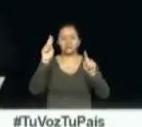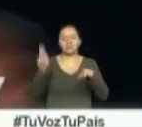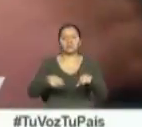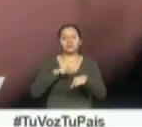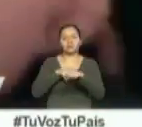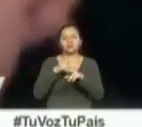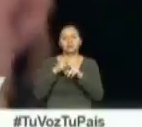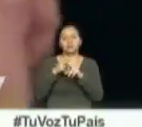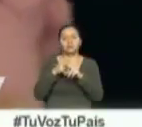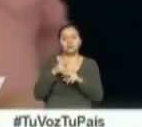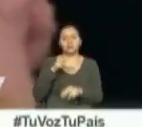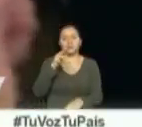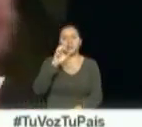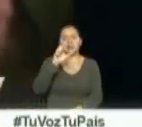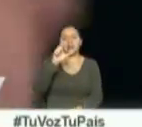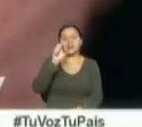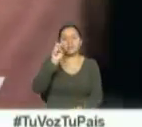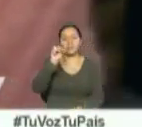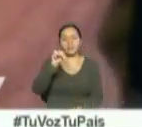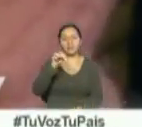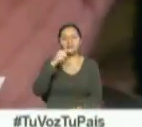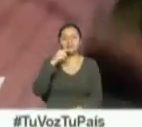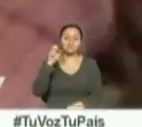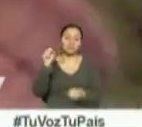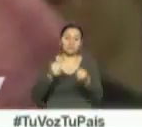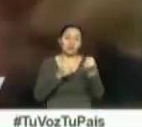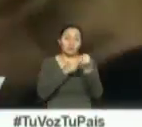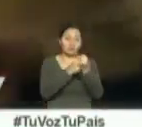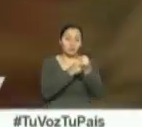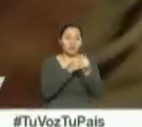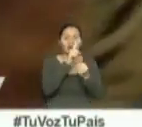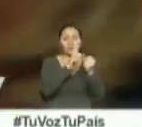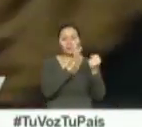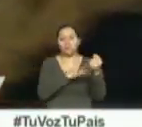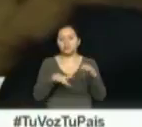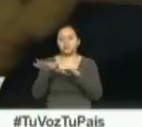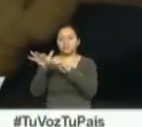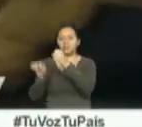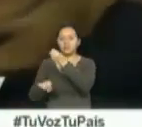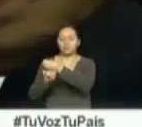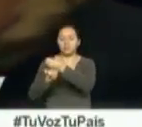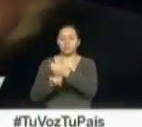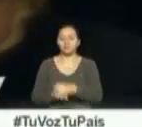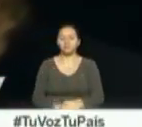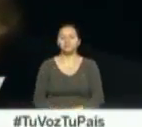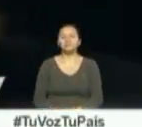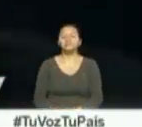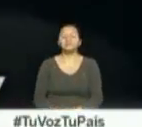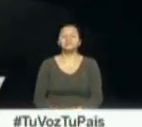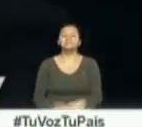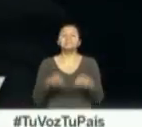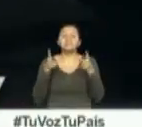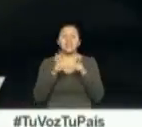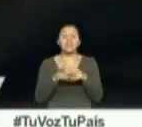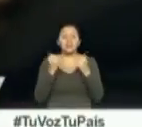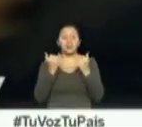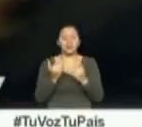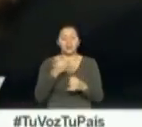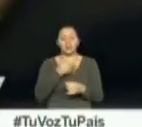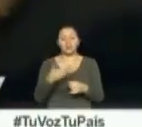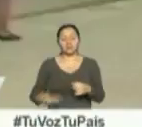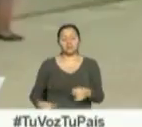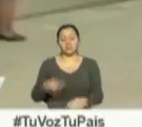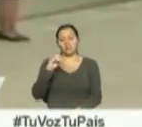Nacional, Marine Le Pen, quitándole el apoyo de algunos de los votantes más a la derecha. Por su parte, el actual presidente